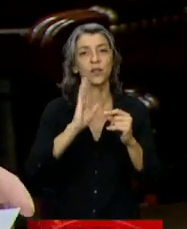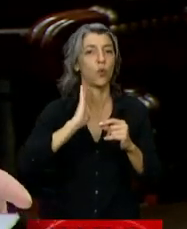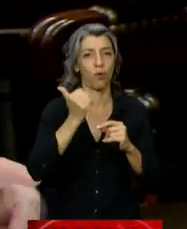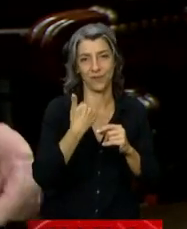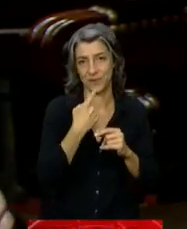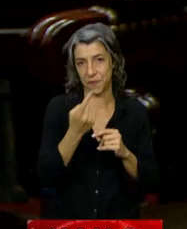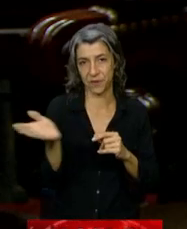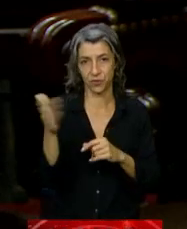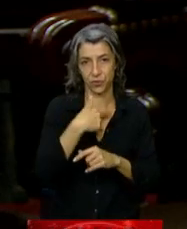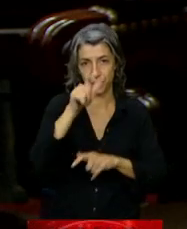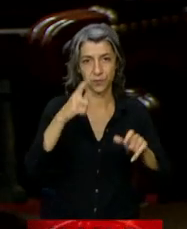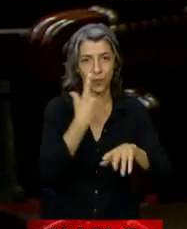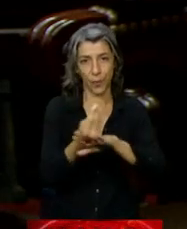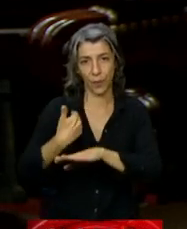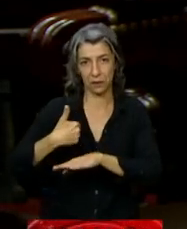somos iguales ante la ley,